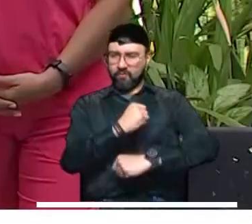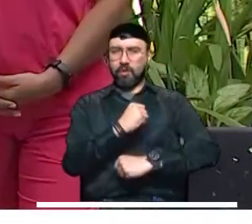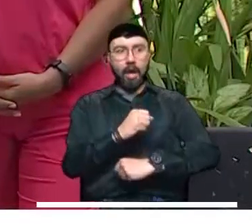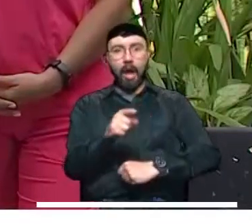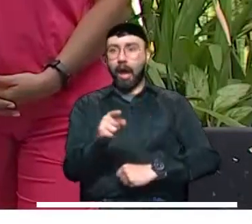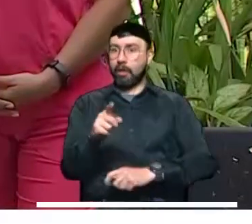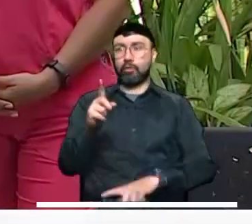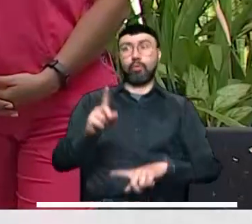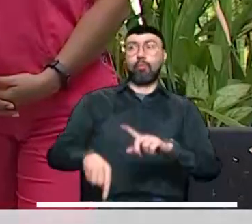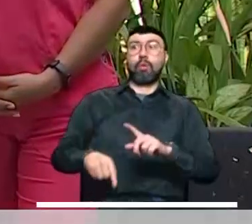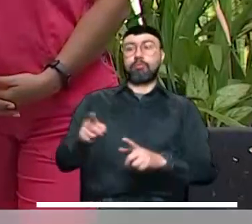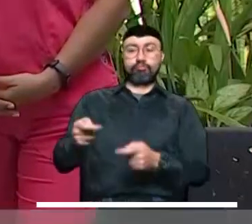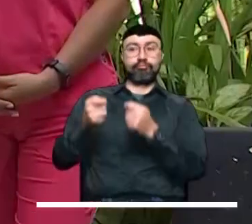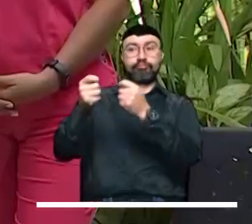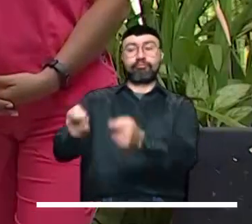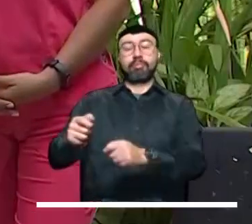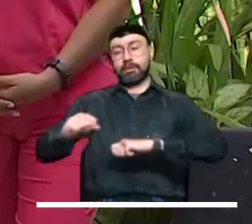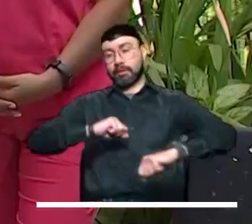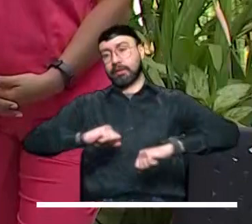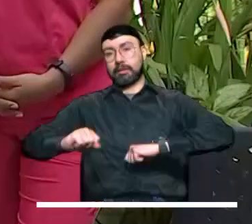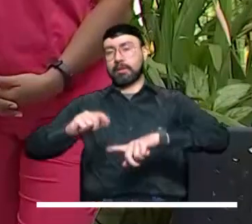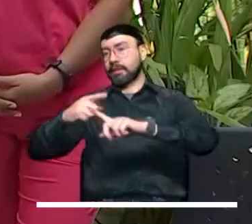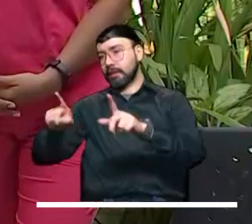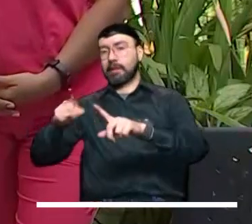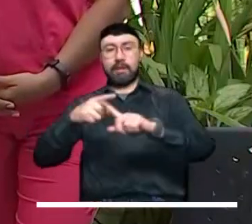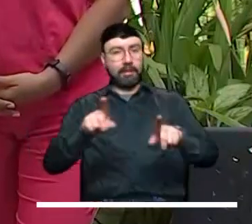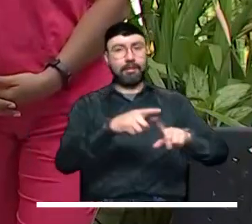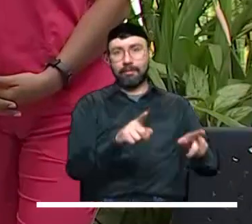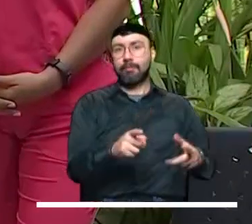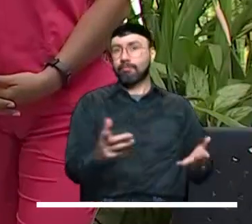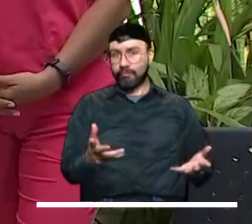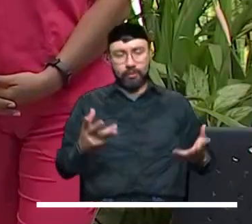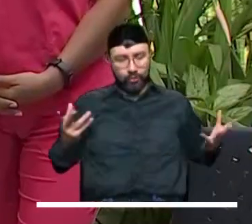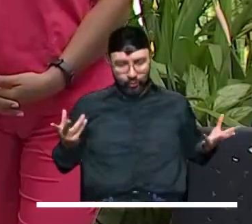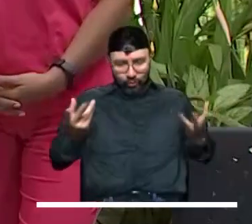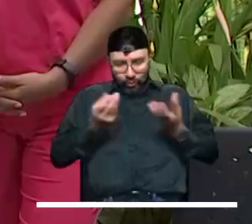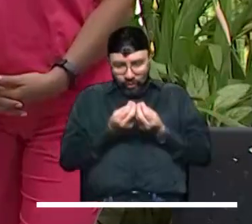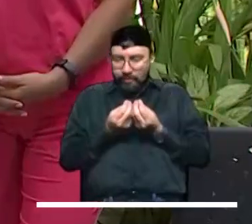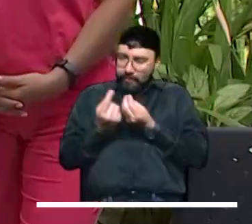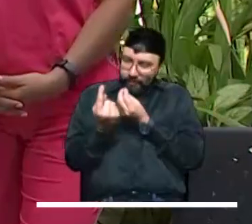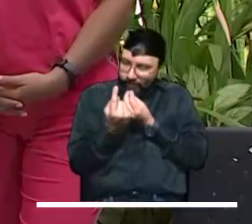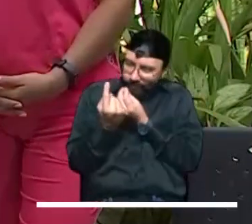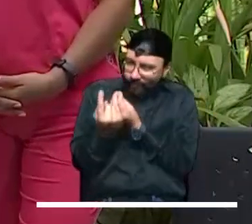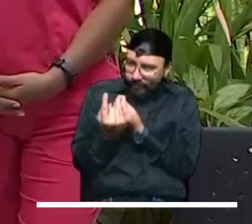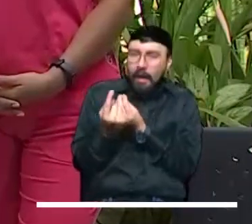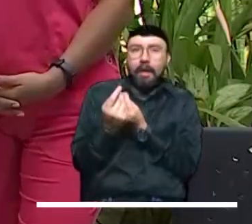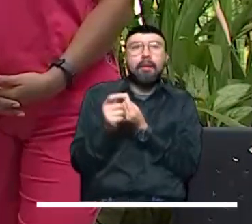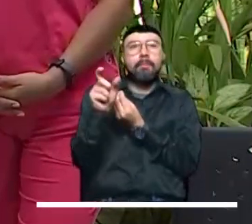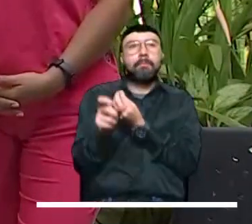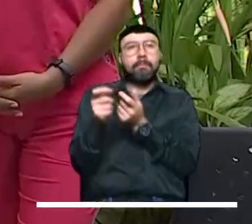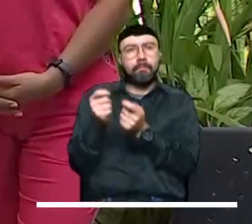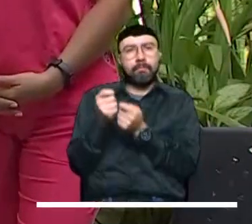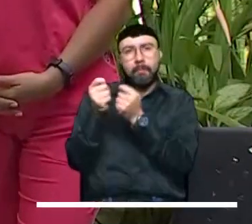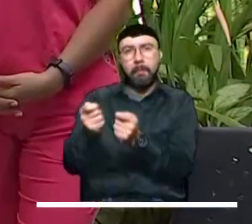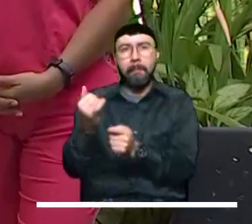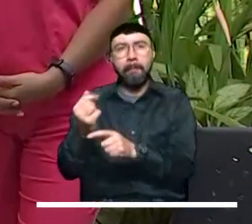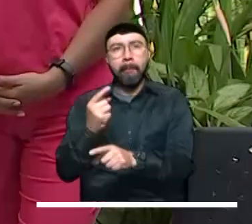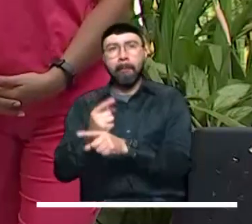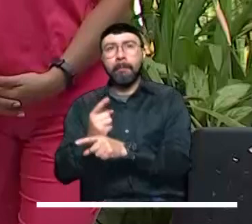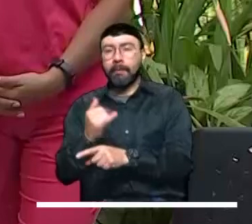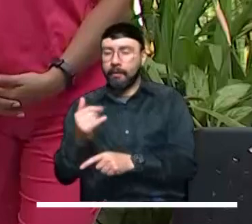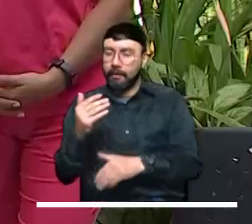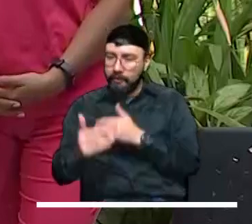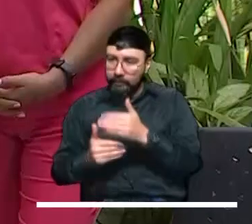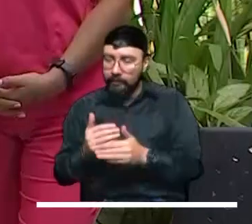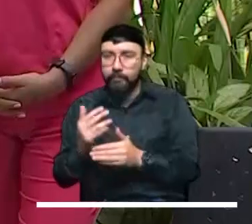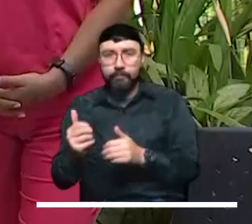condiciones, Eduardo, otras, la doctora Ana Milena, otra. Ahí es donde tenemos que personalizar también el desarrollo